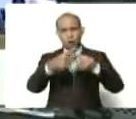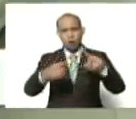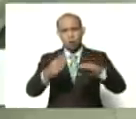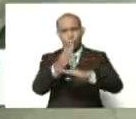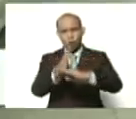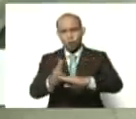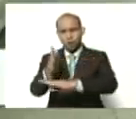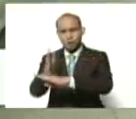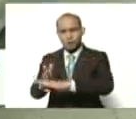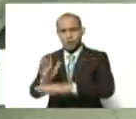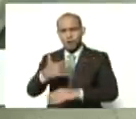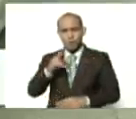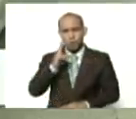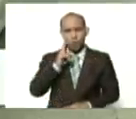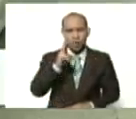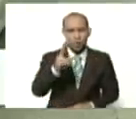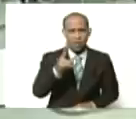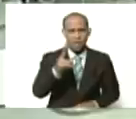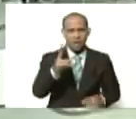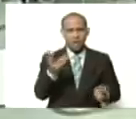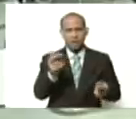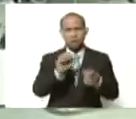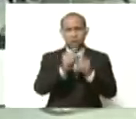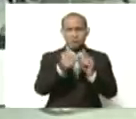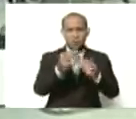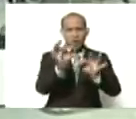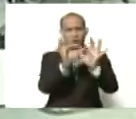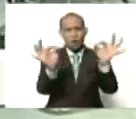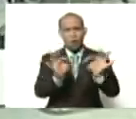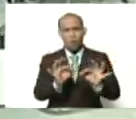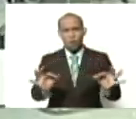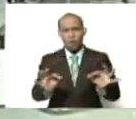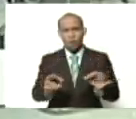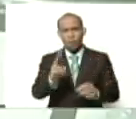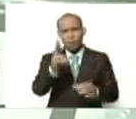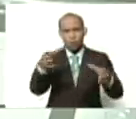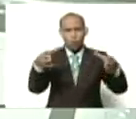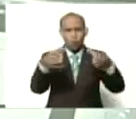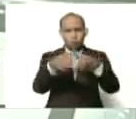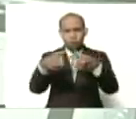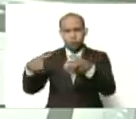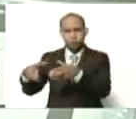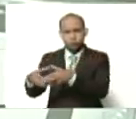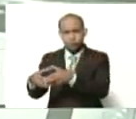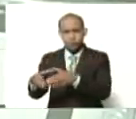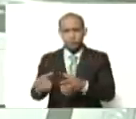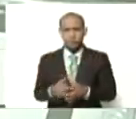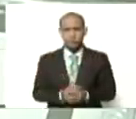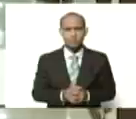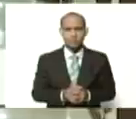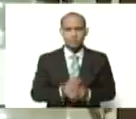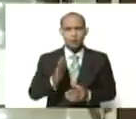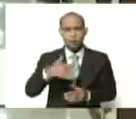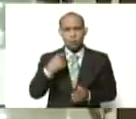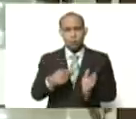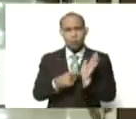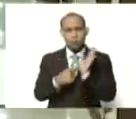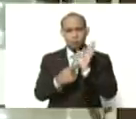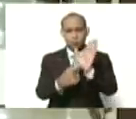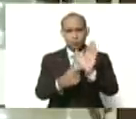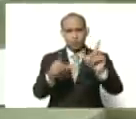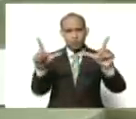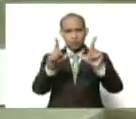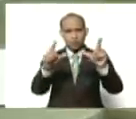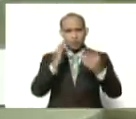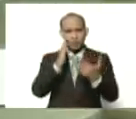nos permiten también hacer la simulación, porque estamos en dos búnker. Que se pueden mostrar también en las pantallas